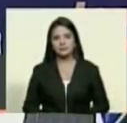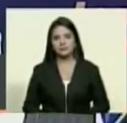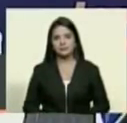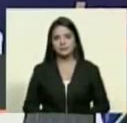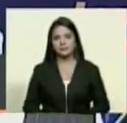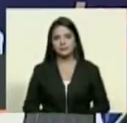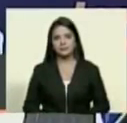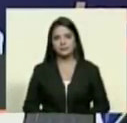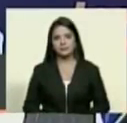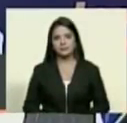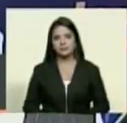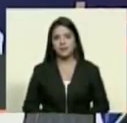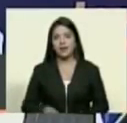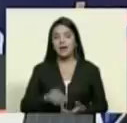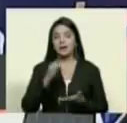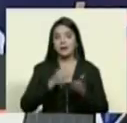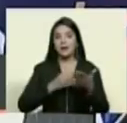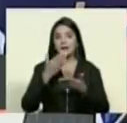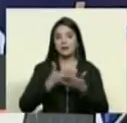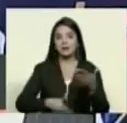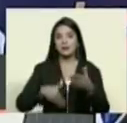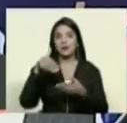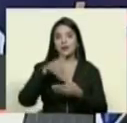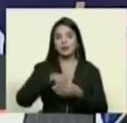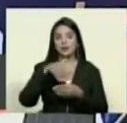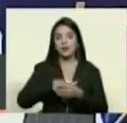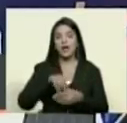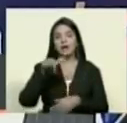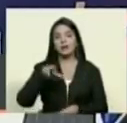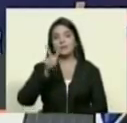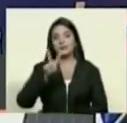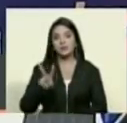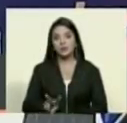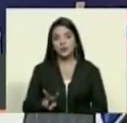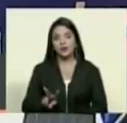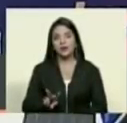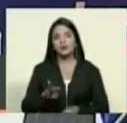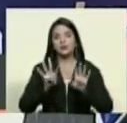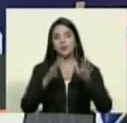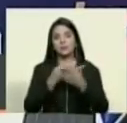Ni que decir tiene el registro electoral, que en Venezuela es de 19.740.000.